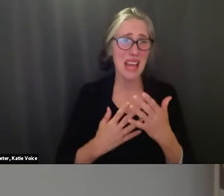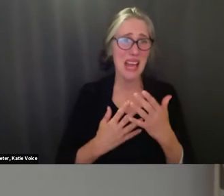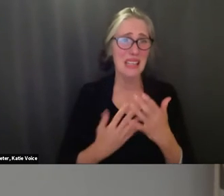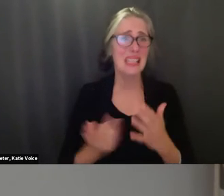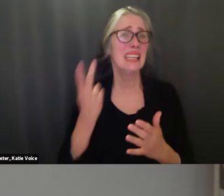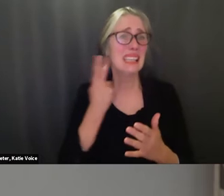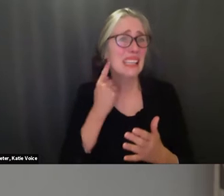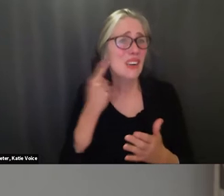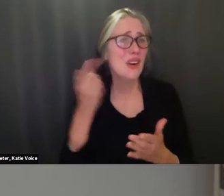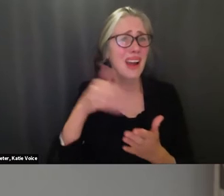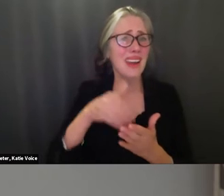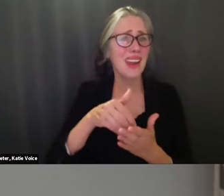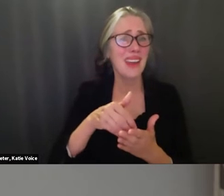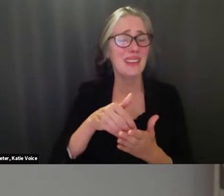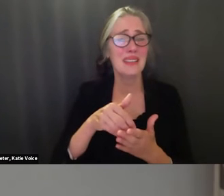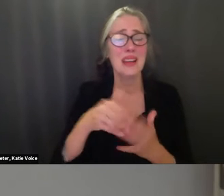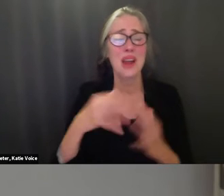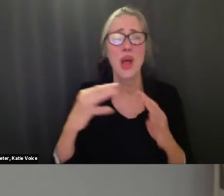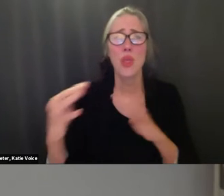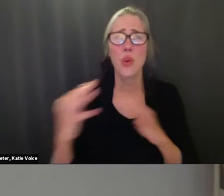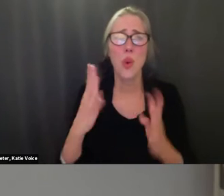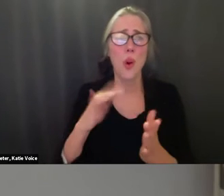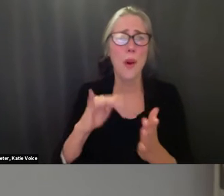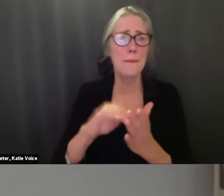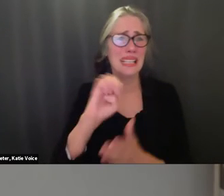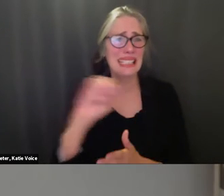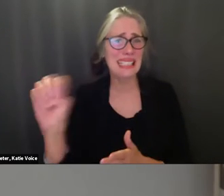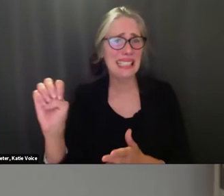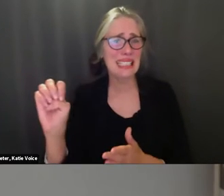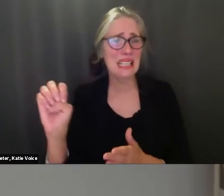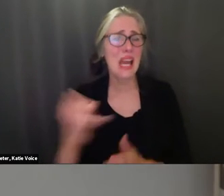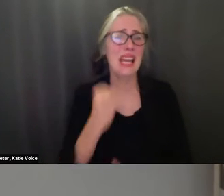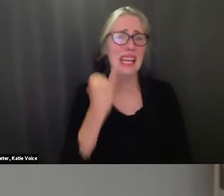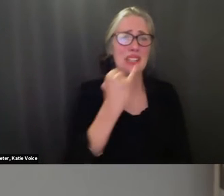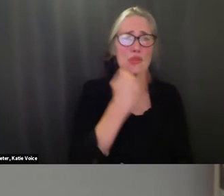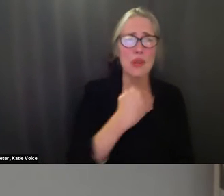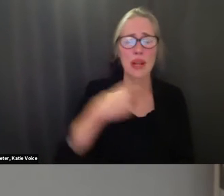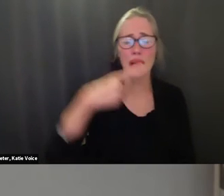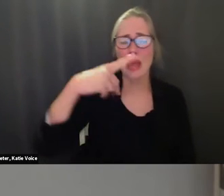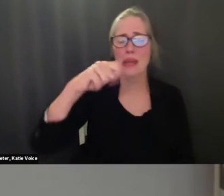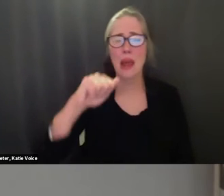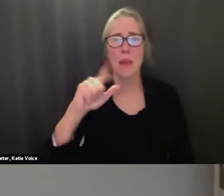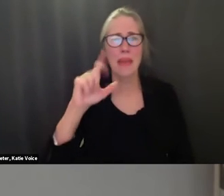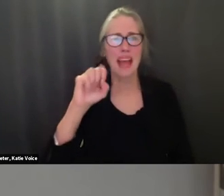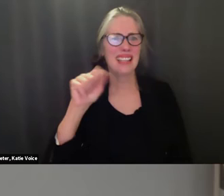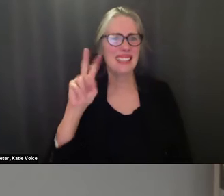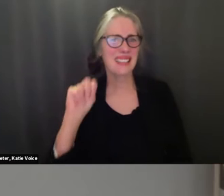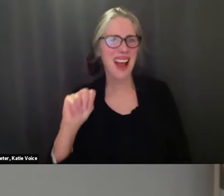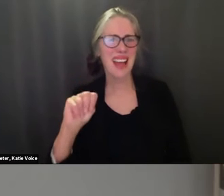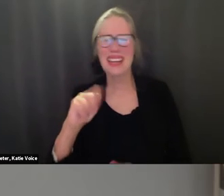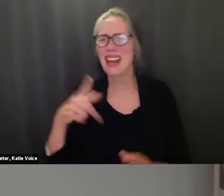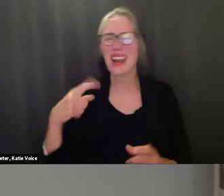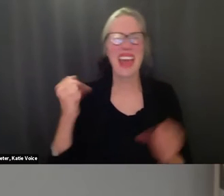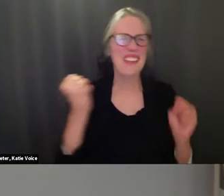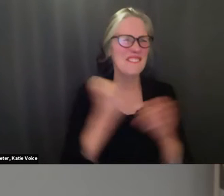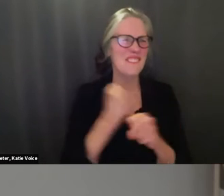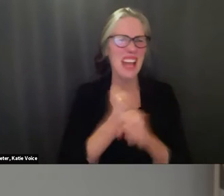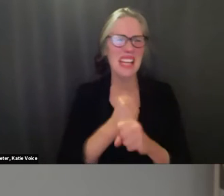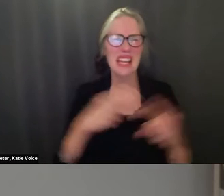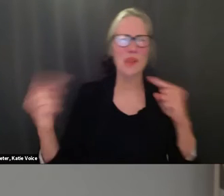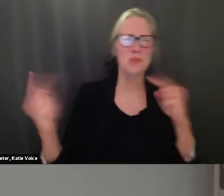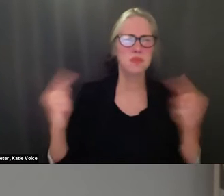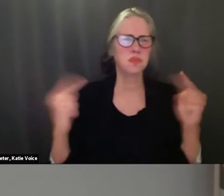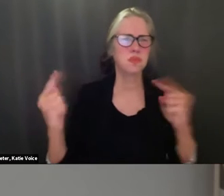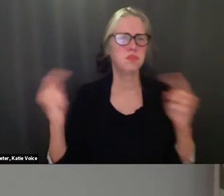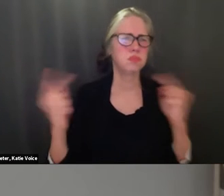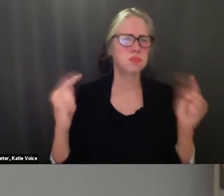entristece escuchar de esta nueva en el Medio Este entre Israel y Palestina por extremistas en ambos lados, y